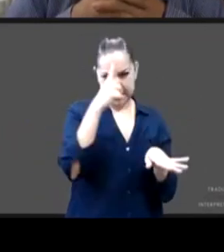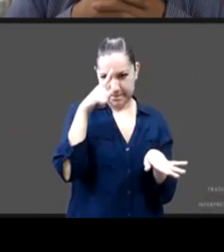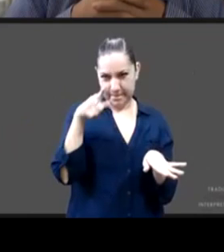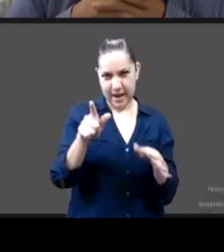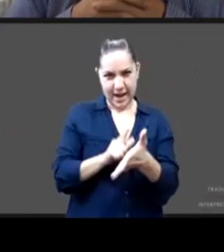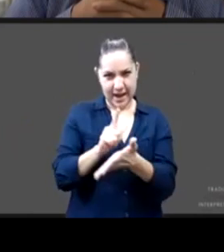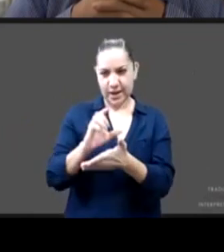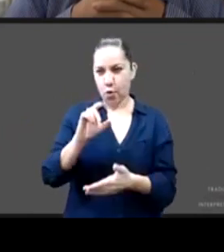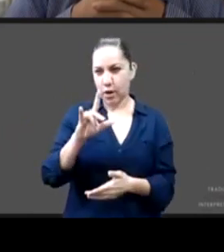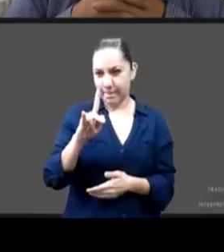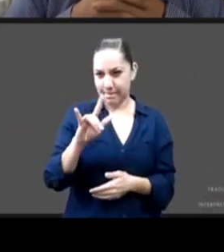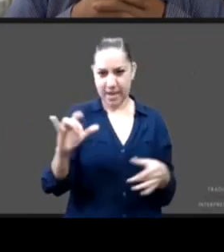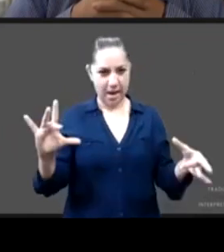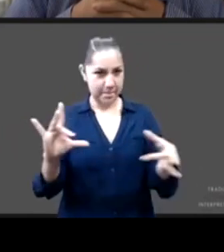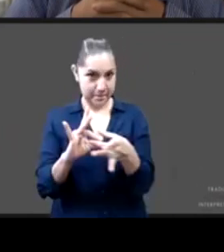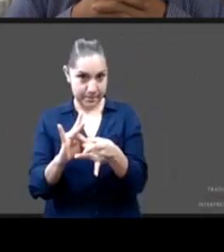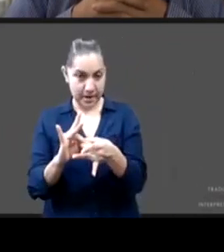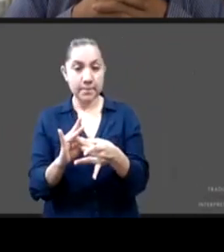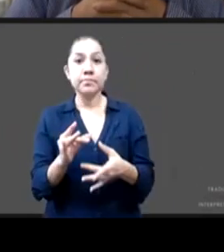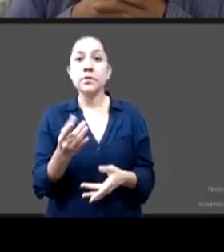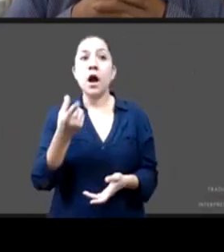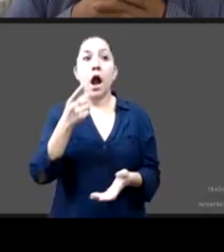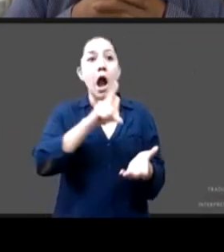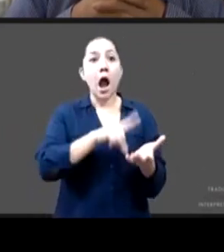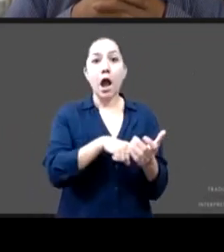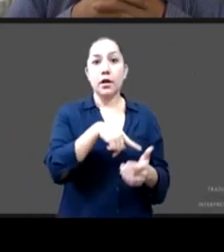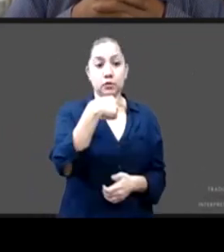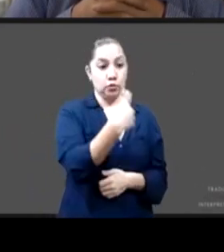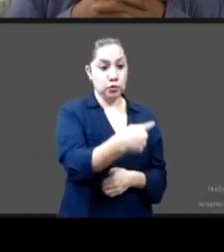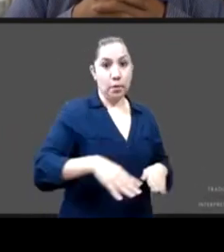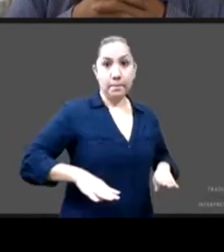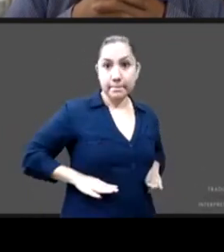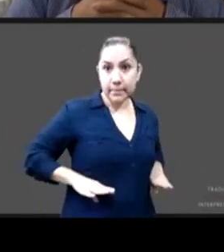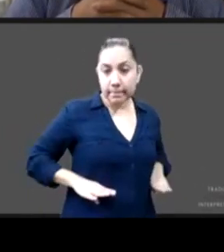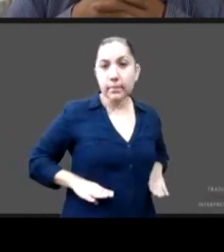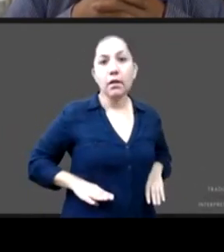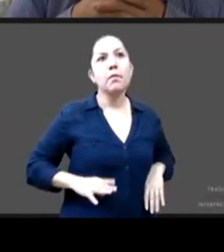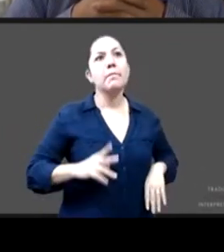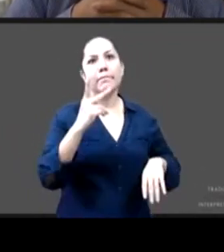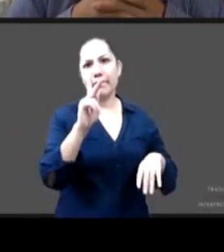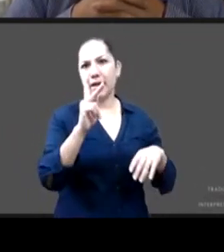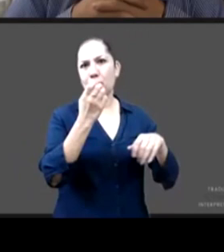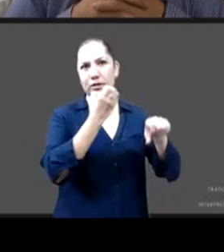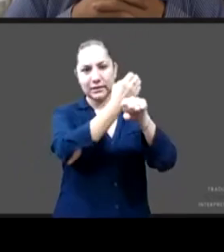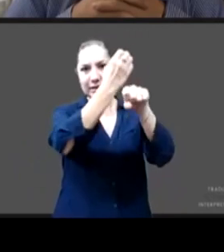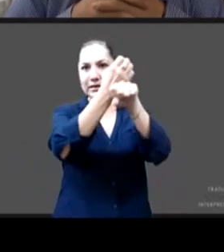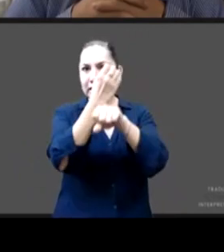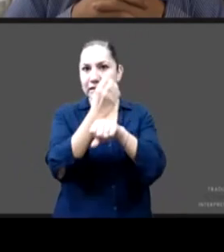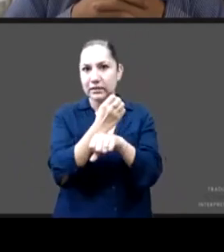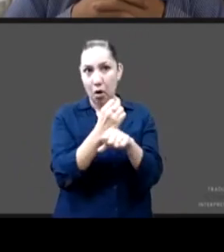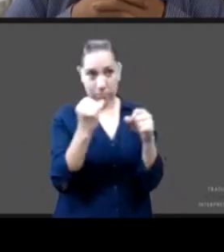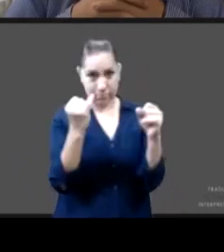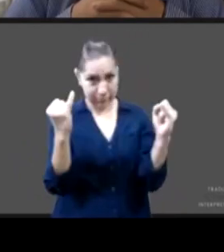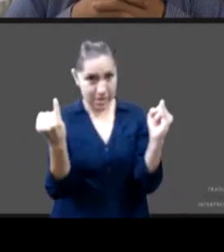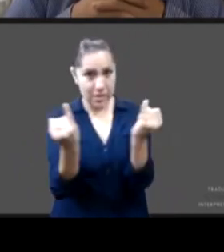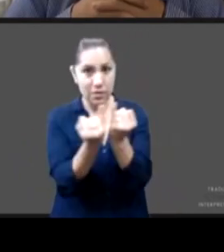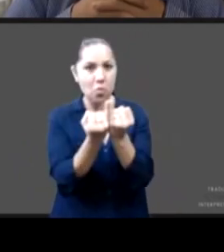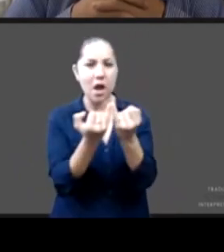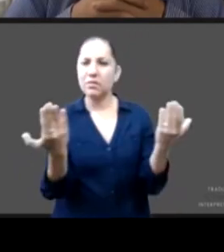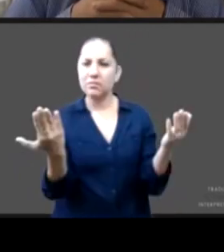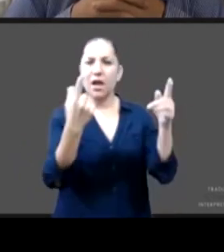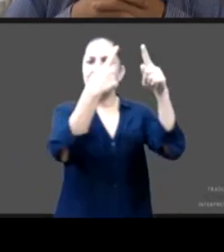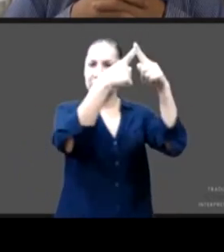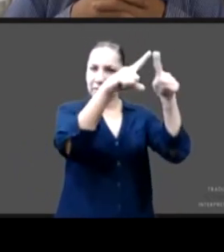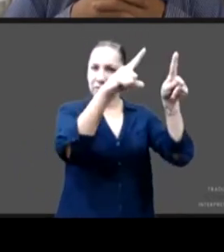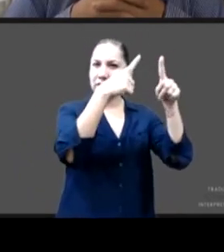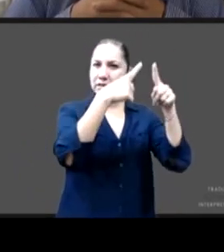son diferentes en todas las entidades federativas, sino no tienen una perspectiva a partir de una ley como la